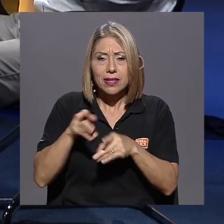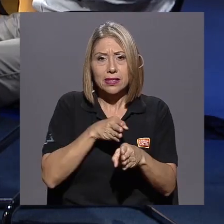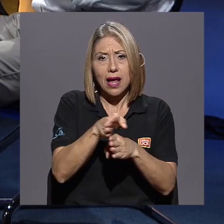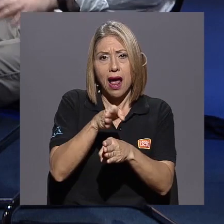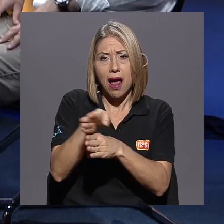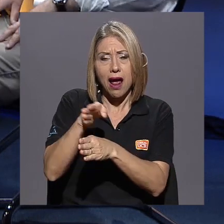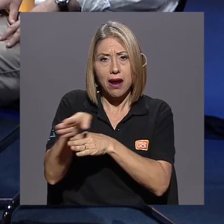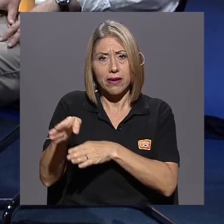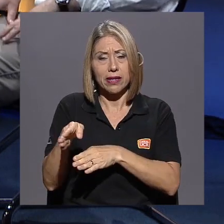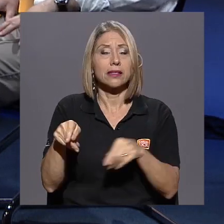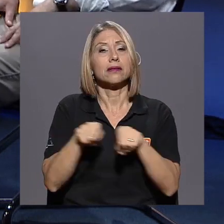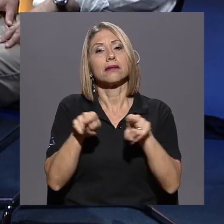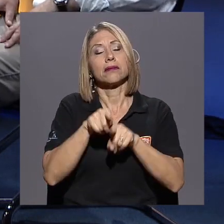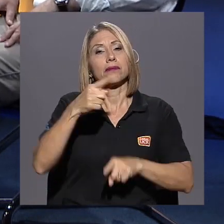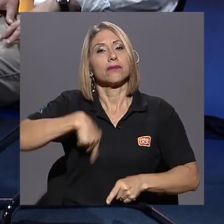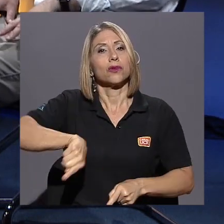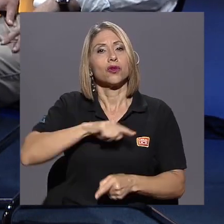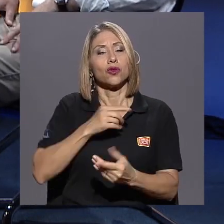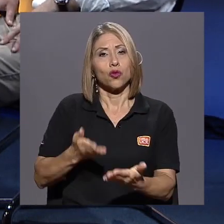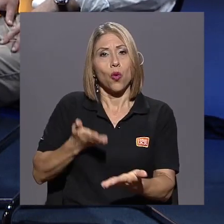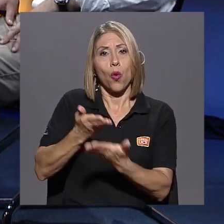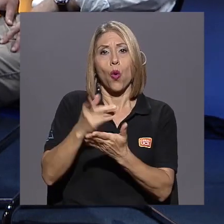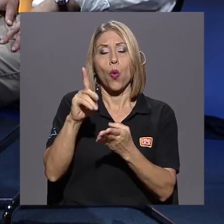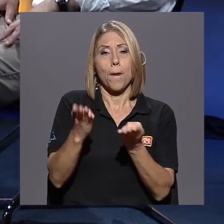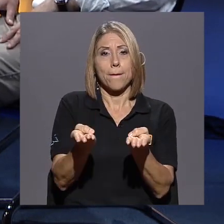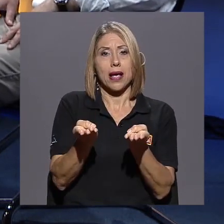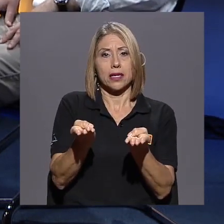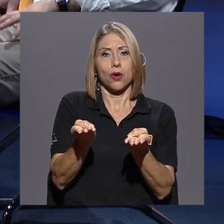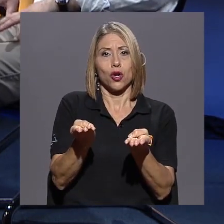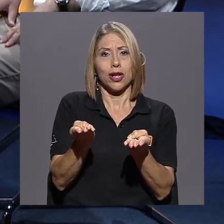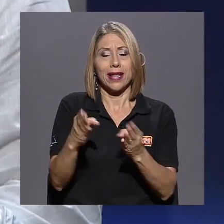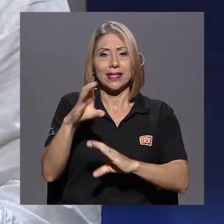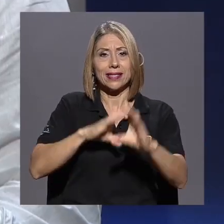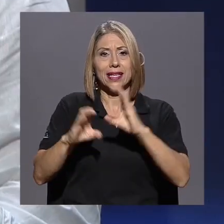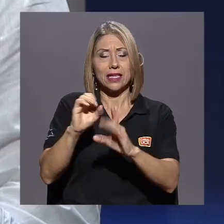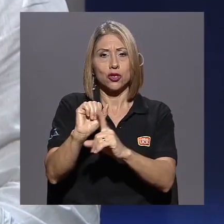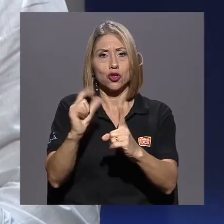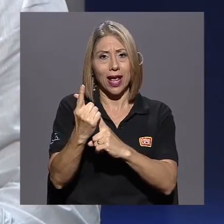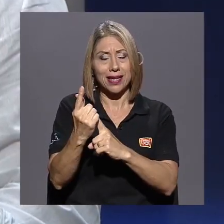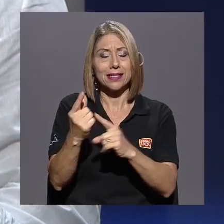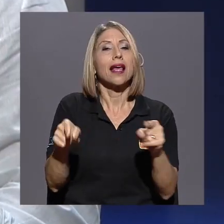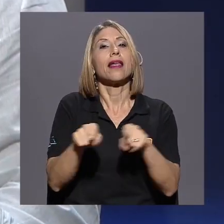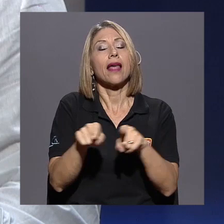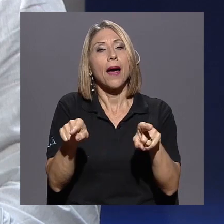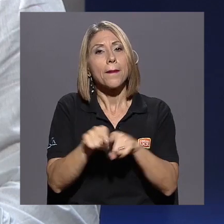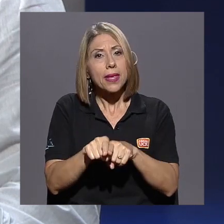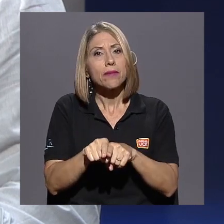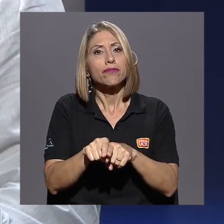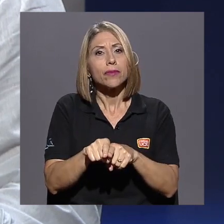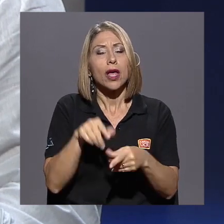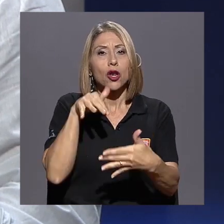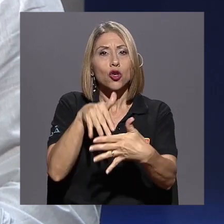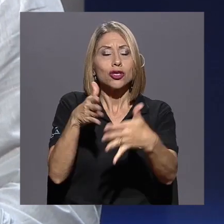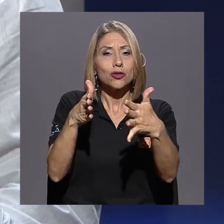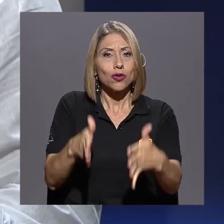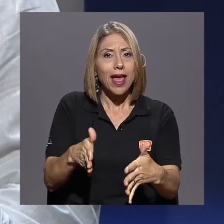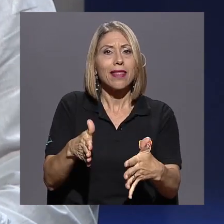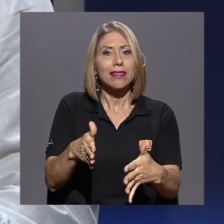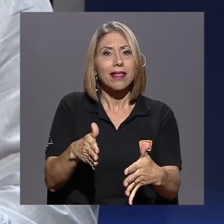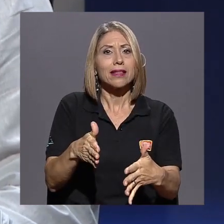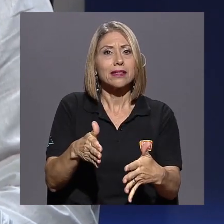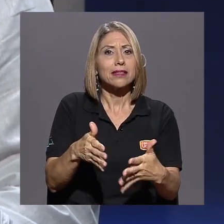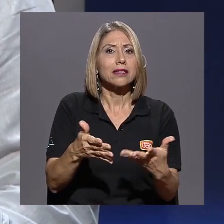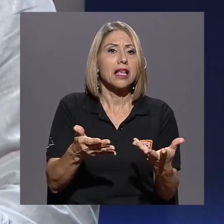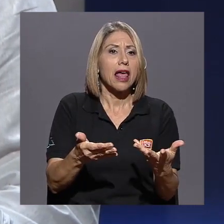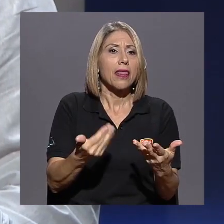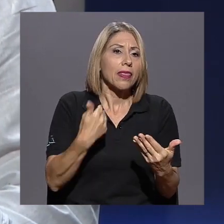también nosotros ofrecemos un bachelor en ciencias sociales así se llama ahí también los estudiantes pasan de materias